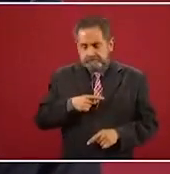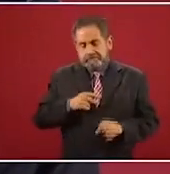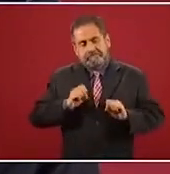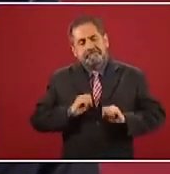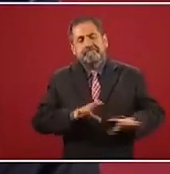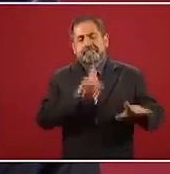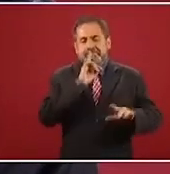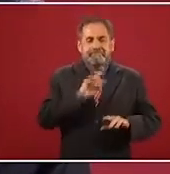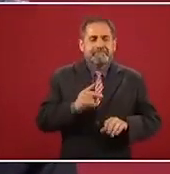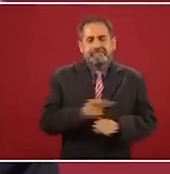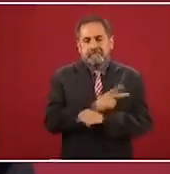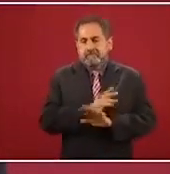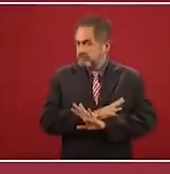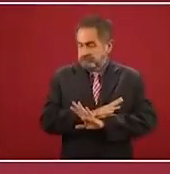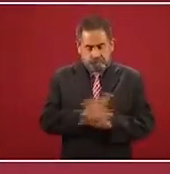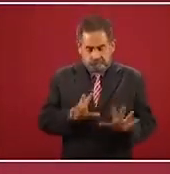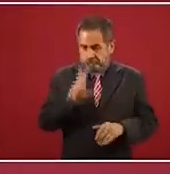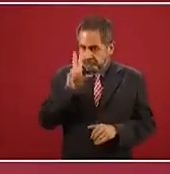situaciones tan